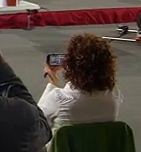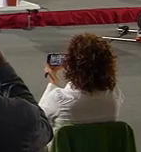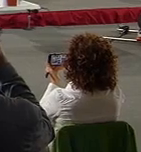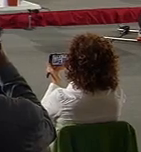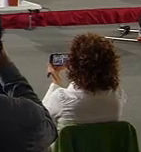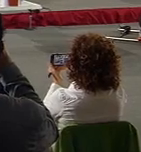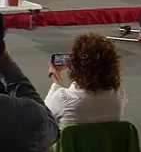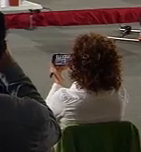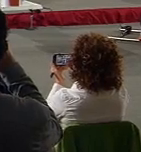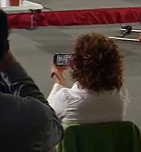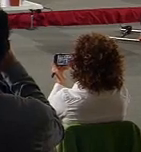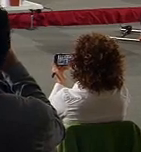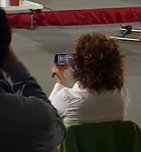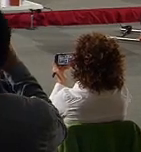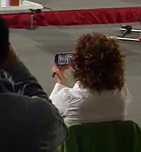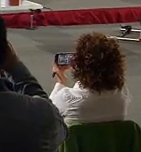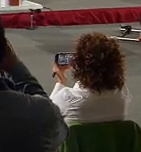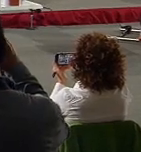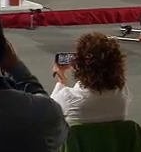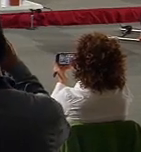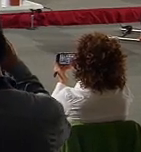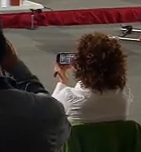Siempre buena onda aquí.